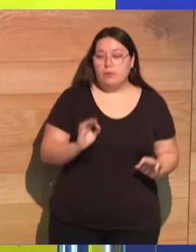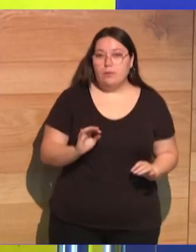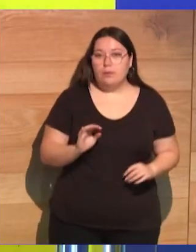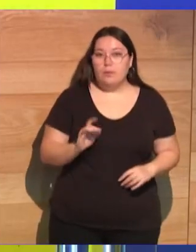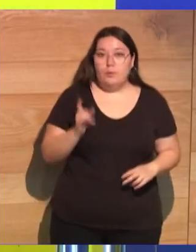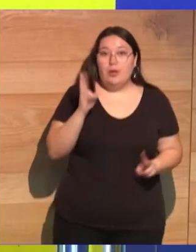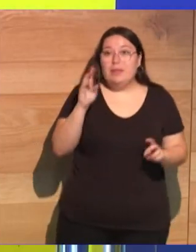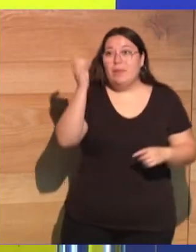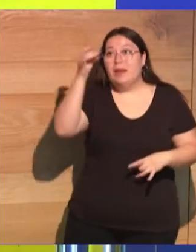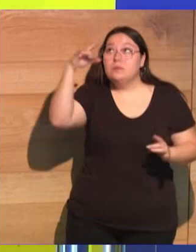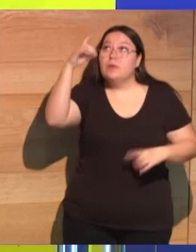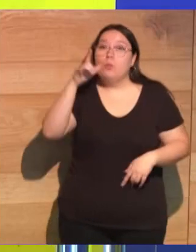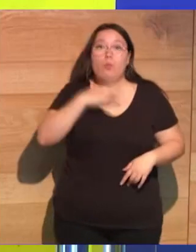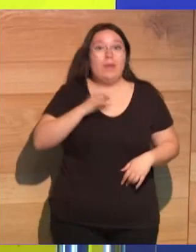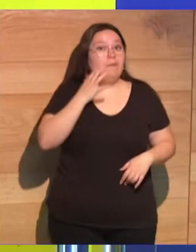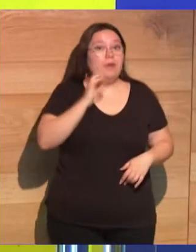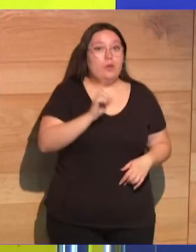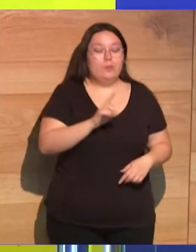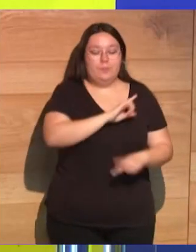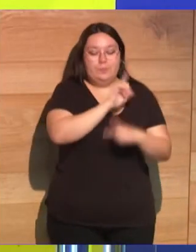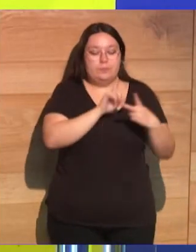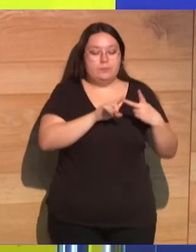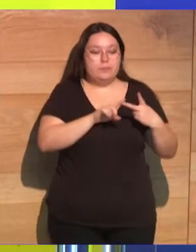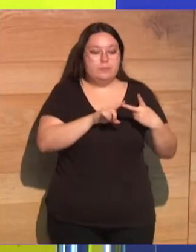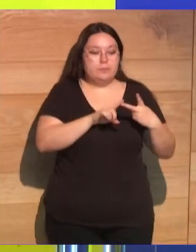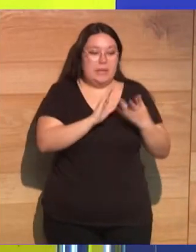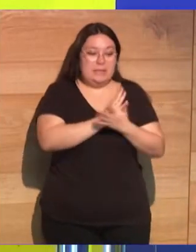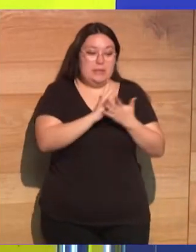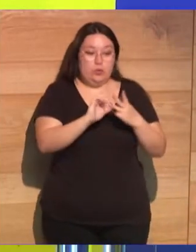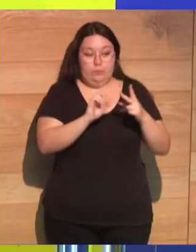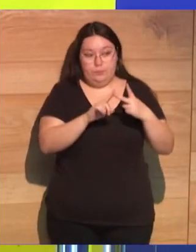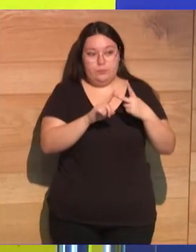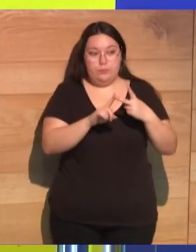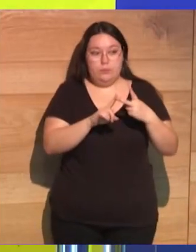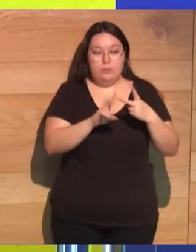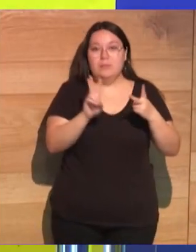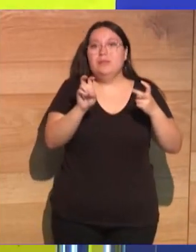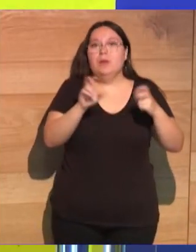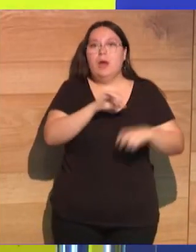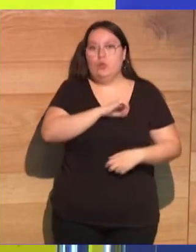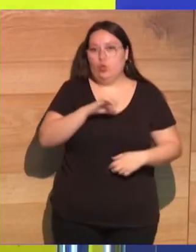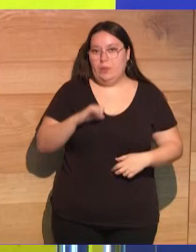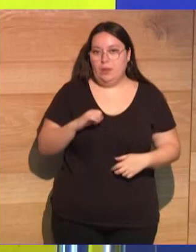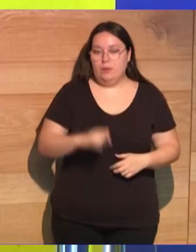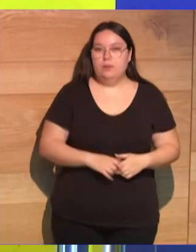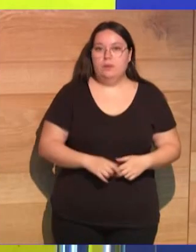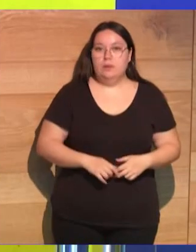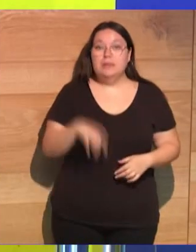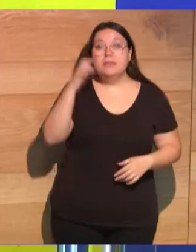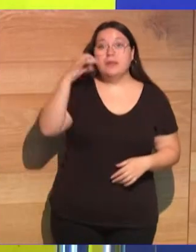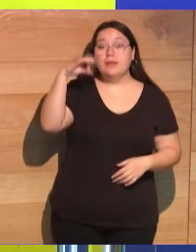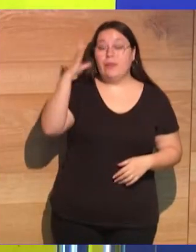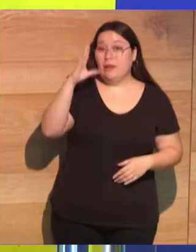con las alucinaciones puede que no sea verdad. Y en segundo sesgo, autonomía, que es esa idea de